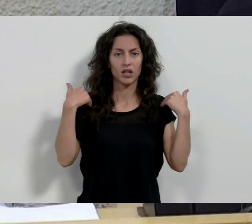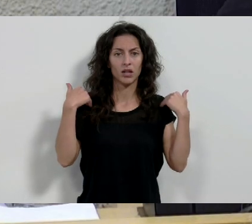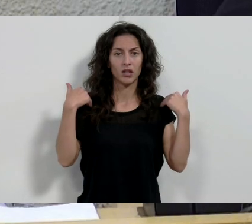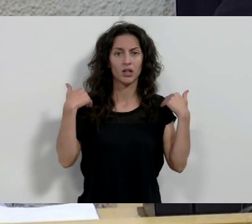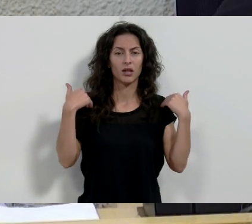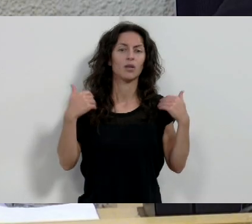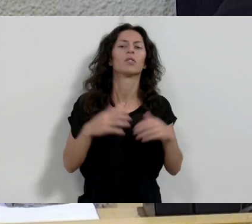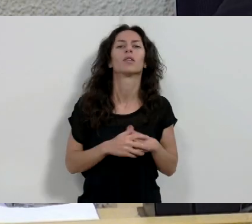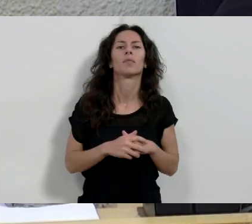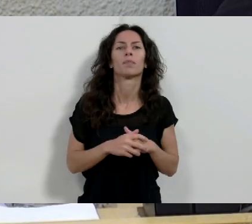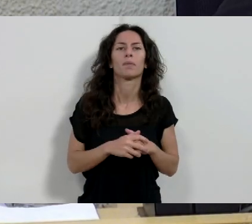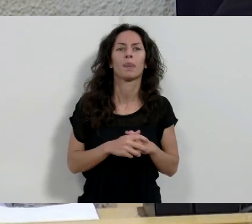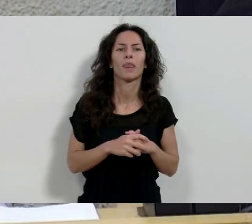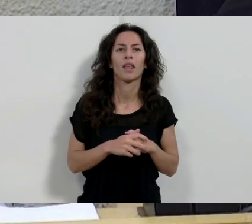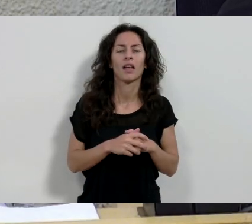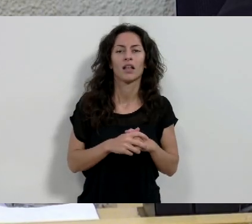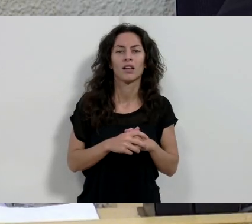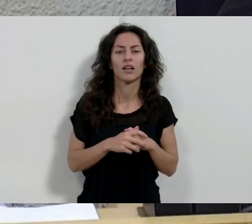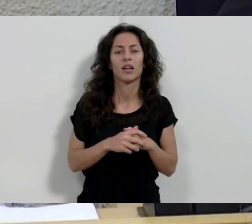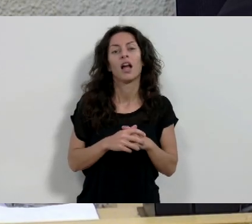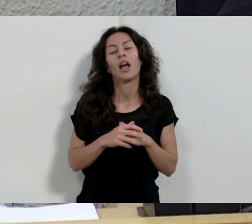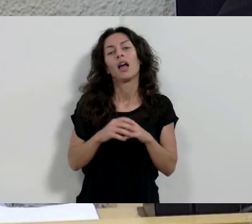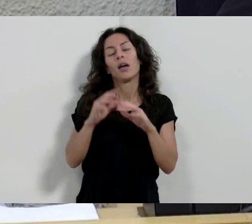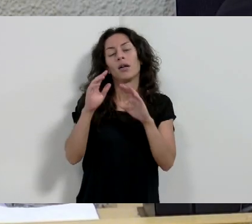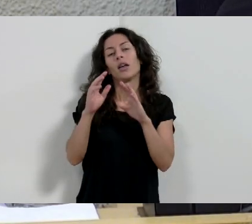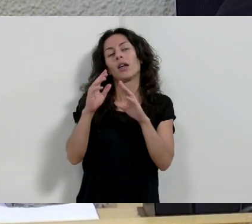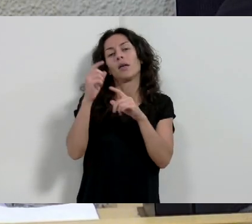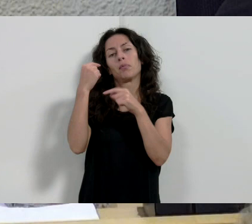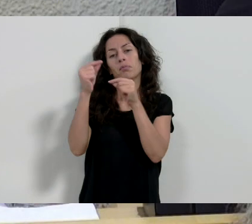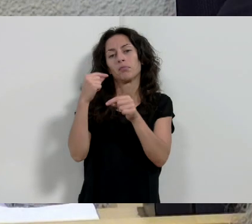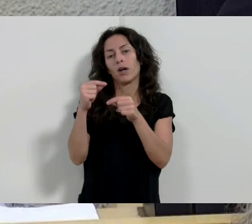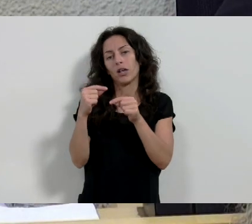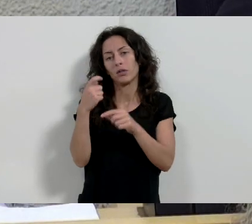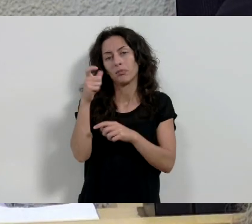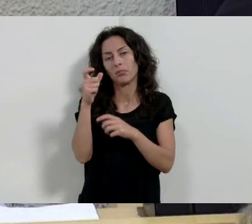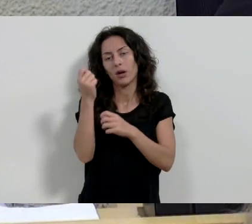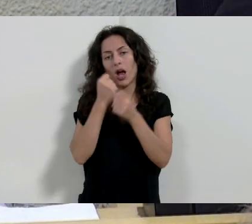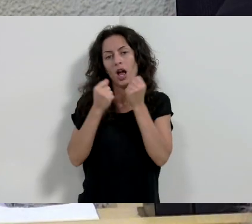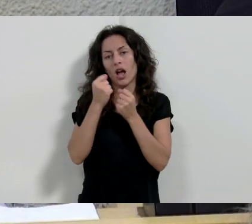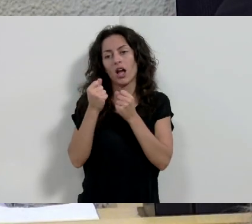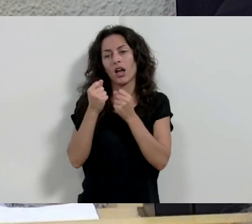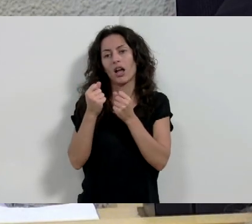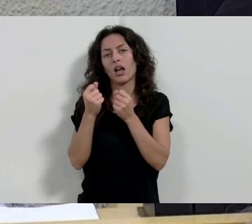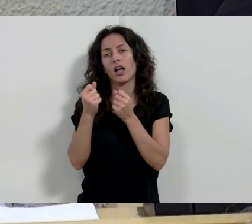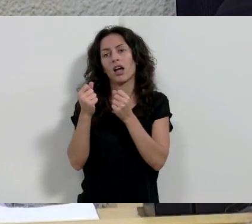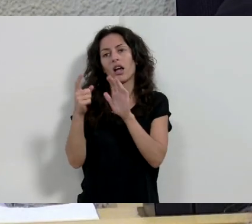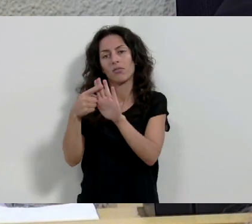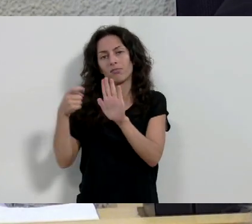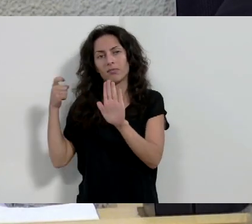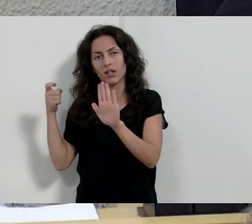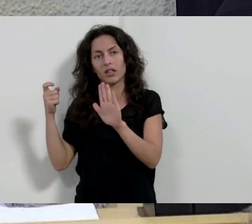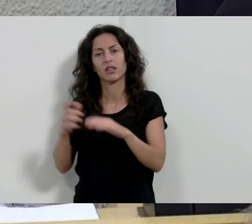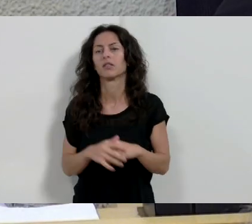la necesidad de incrementar por la situación también económica en la que nos encontramos, ¿no? Que a lo mejor no es una prioridad destinar 100.000